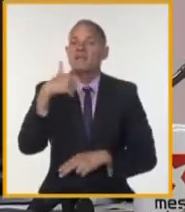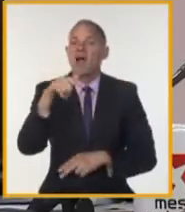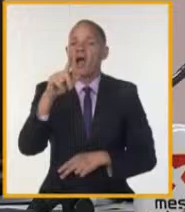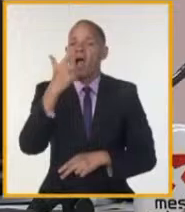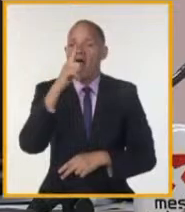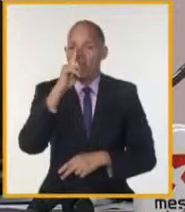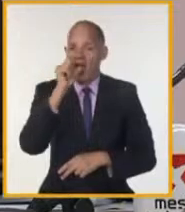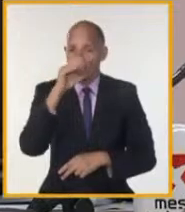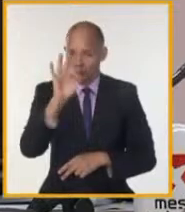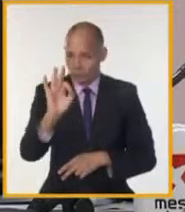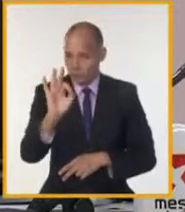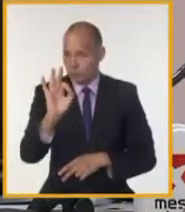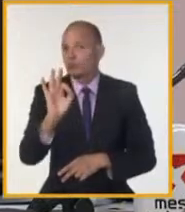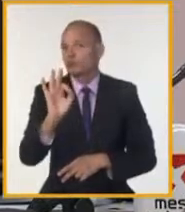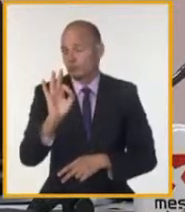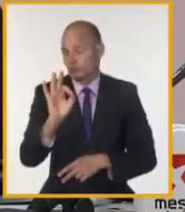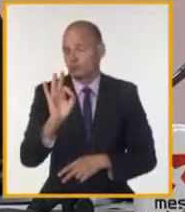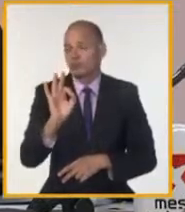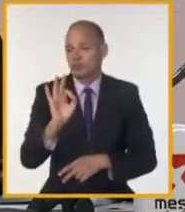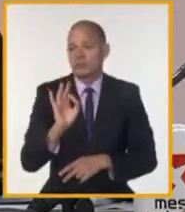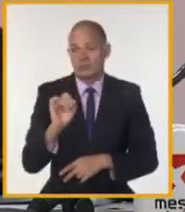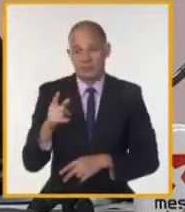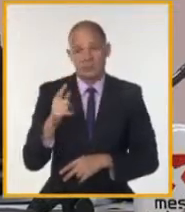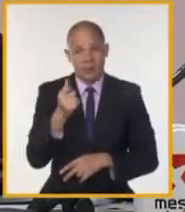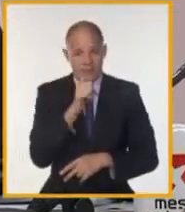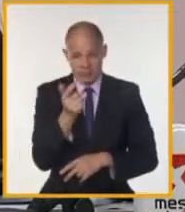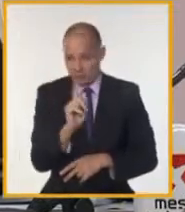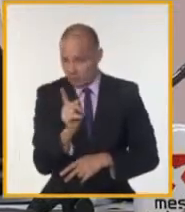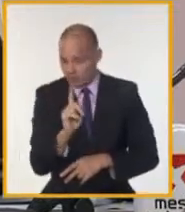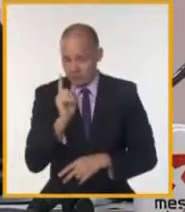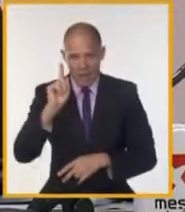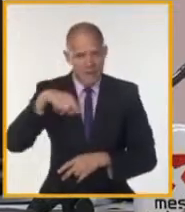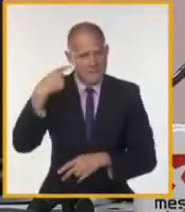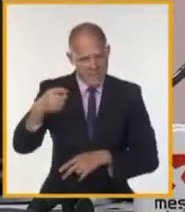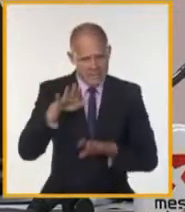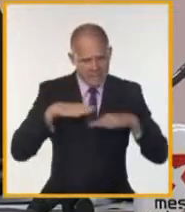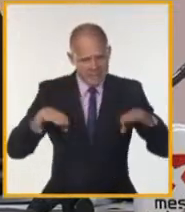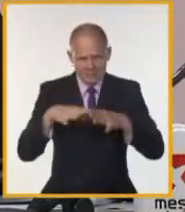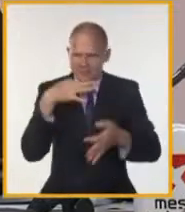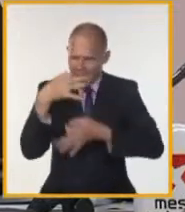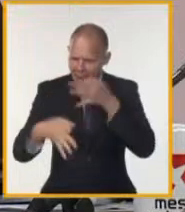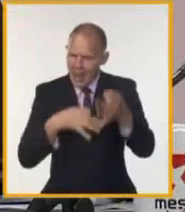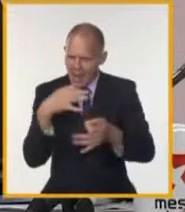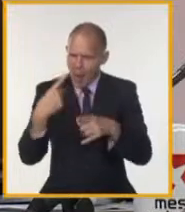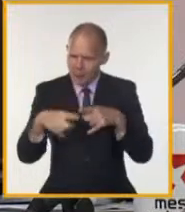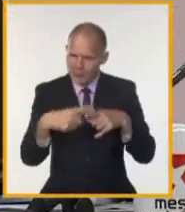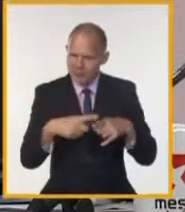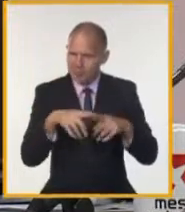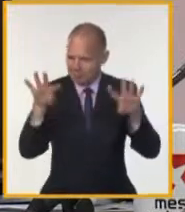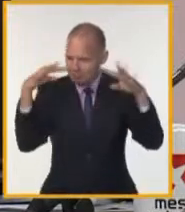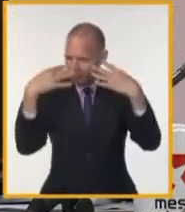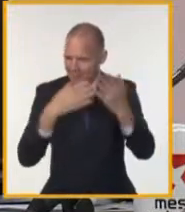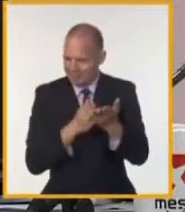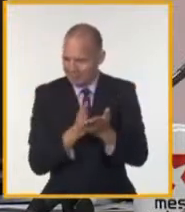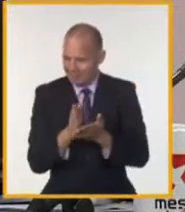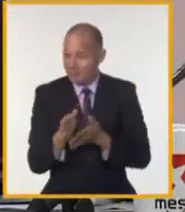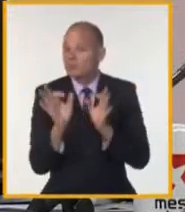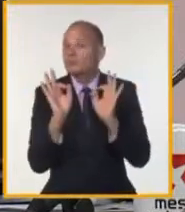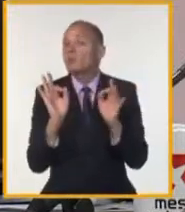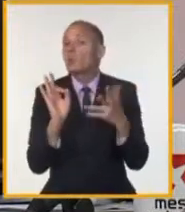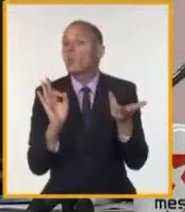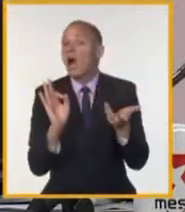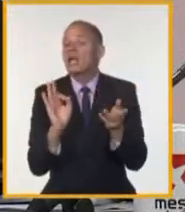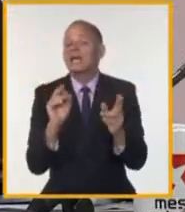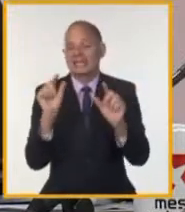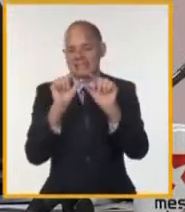desarrollando, pero que también tiene desafíos de los que seguro mañana seguiremos hablando en nuestra mesa redonda. Siga con nosotros, estamos con el Grupo